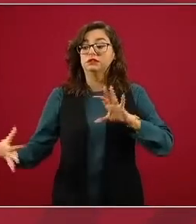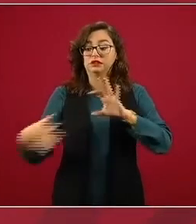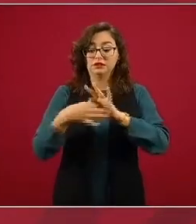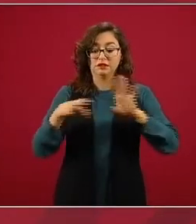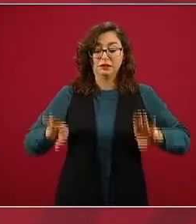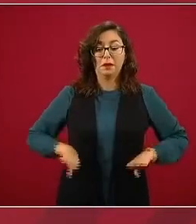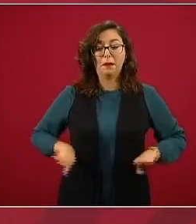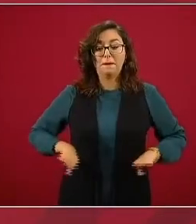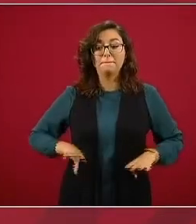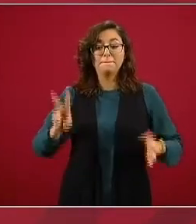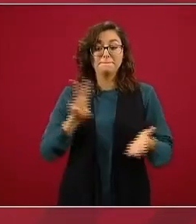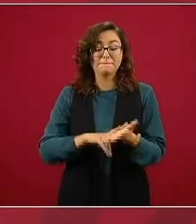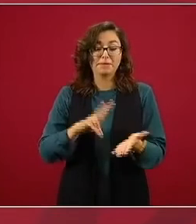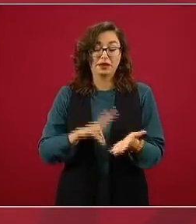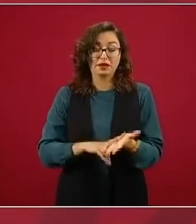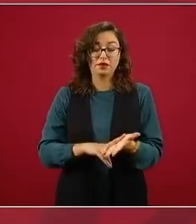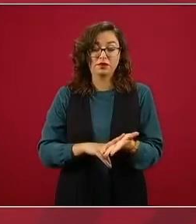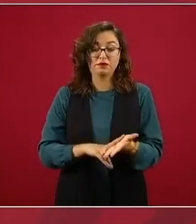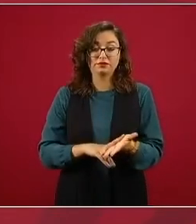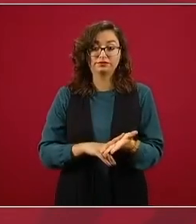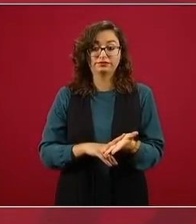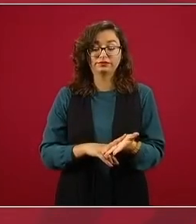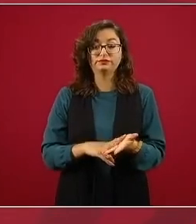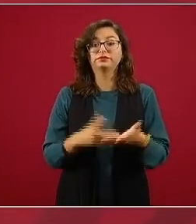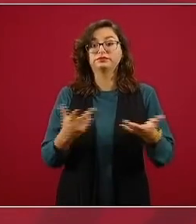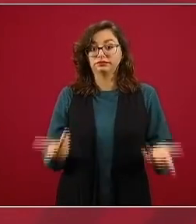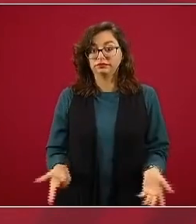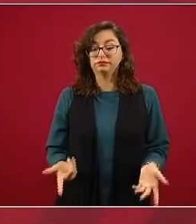pero no solo principios, hay que tener